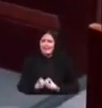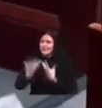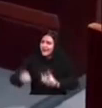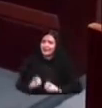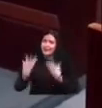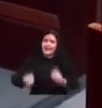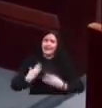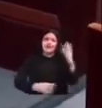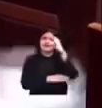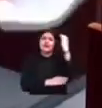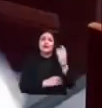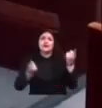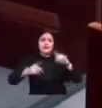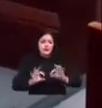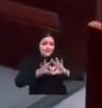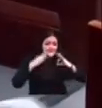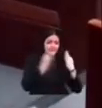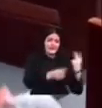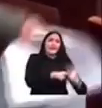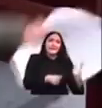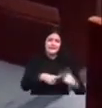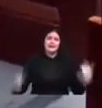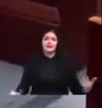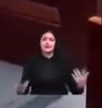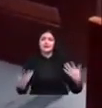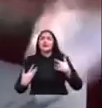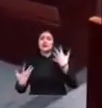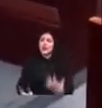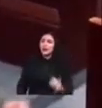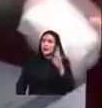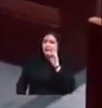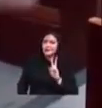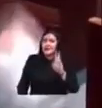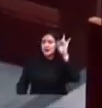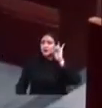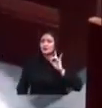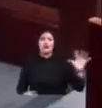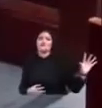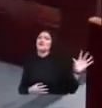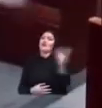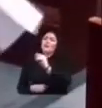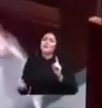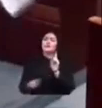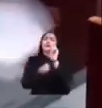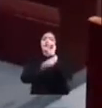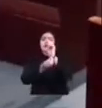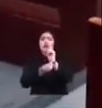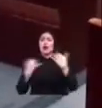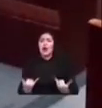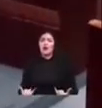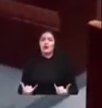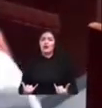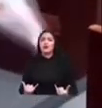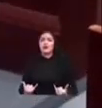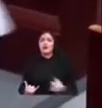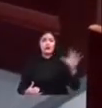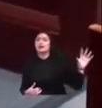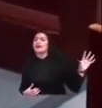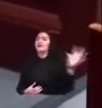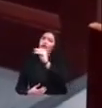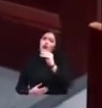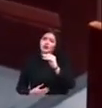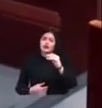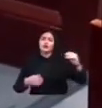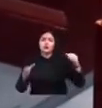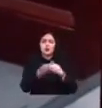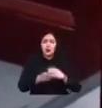se jueguen la estabilidad de sus familias. Yo quiero escuchar aquí a todos los sectores políticos de este país, a todos los